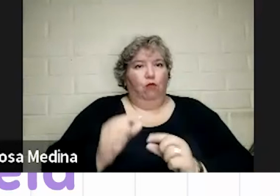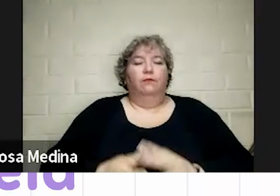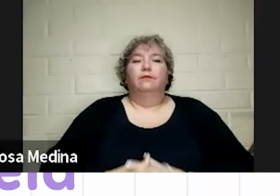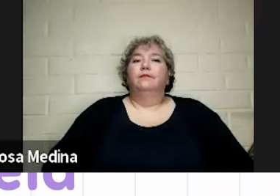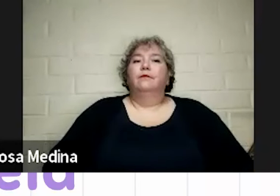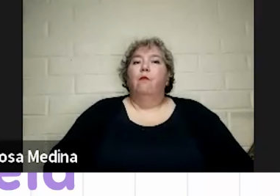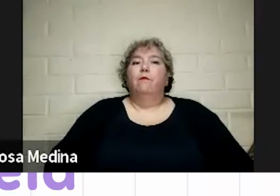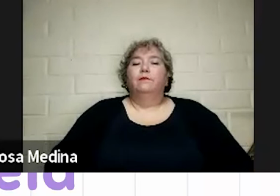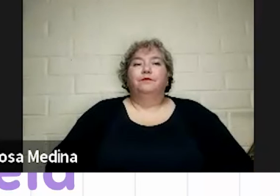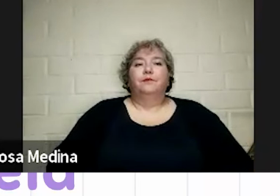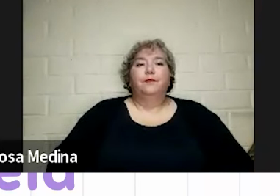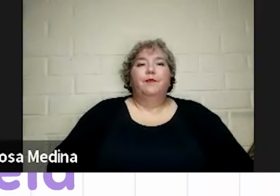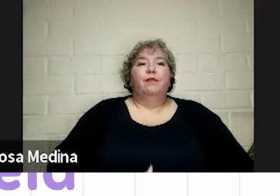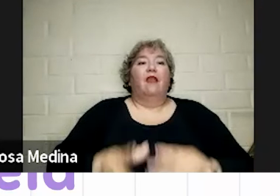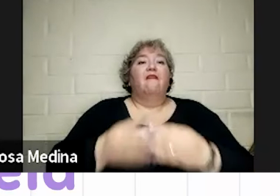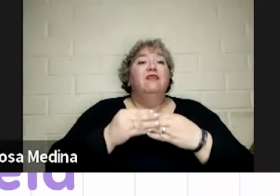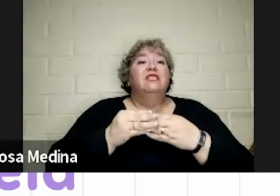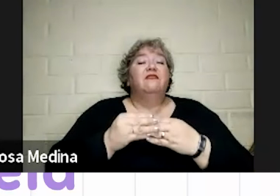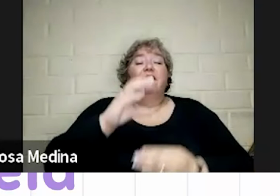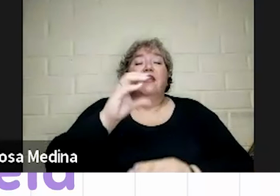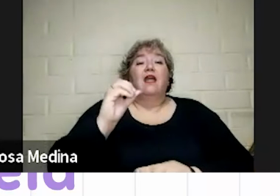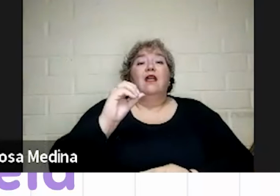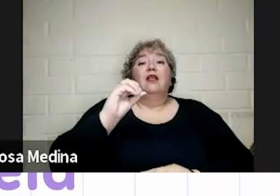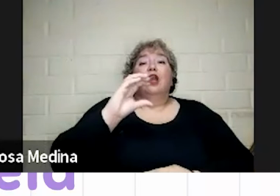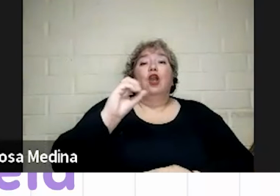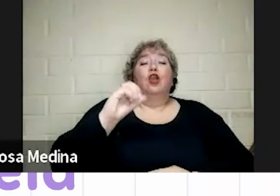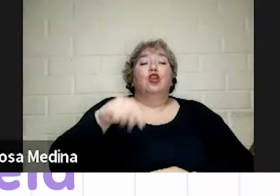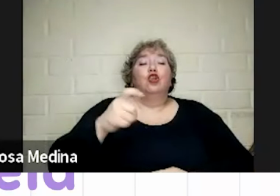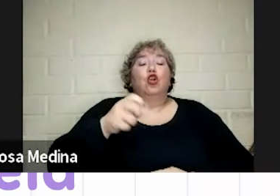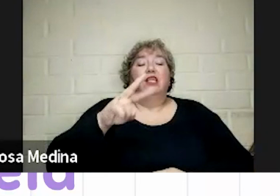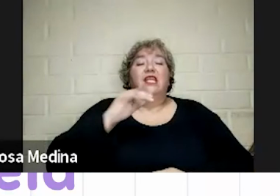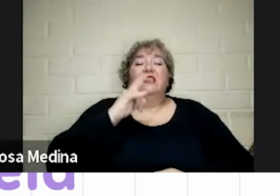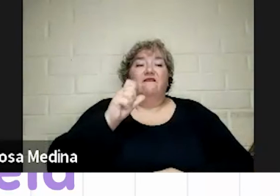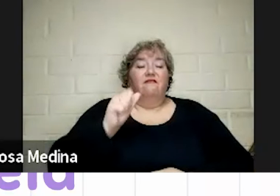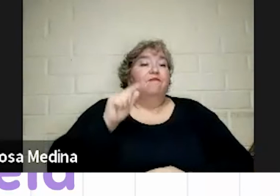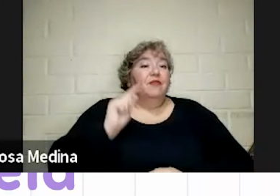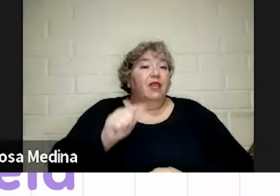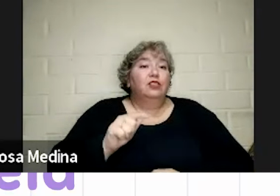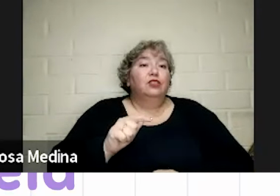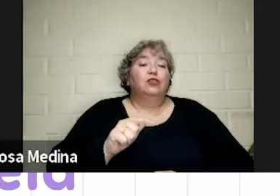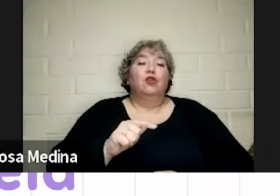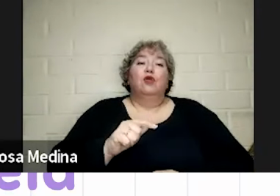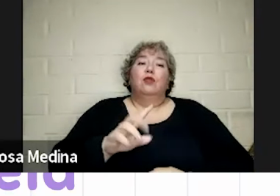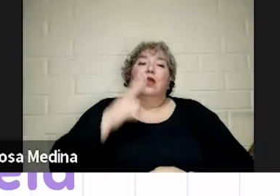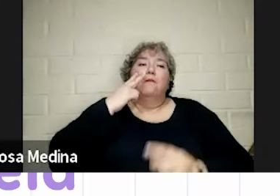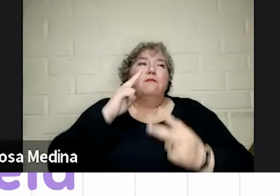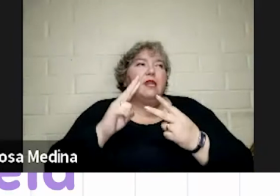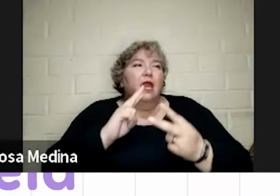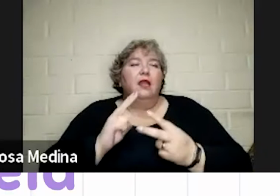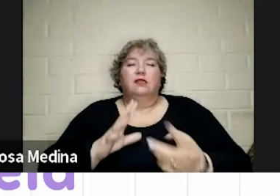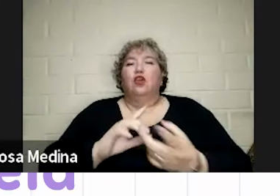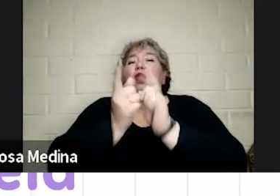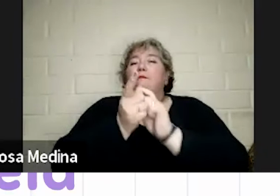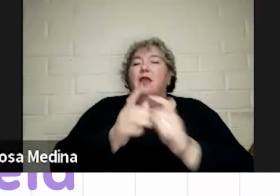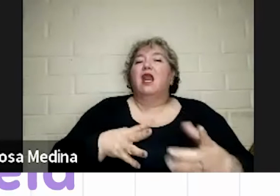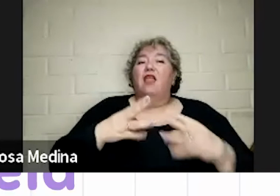Luego la flexibilidad cognitiva, como lo habíamos visto antes, analizar los distintos lados de la situación, cambiar y adaptarse. Esas son definiciones